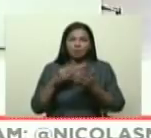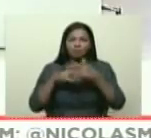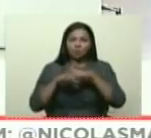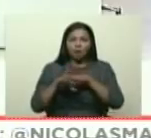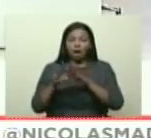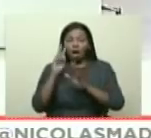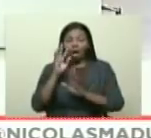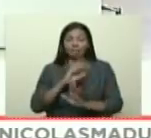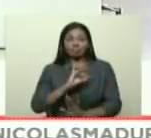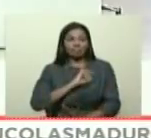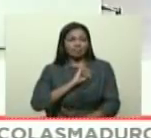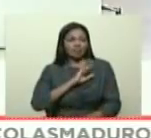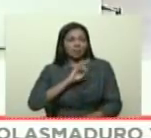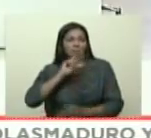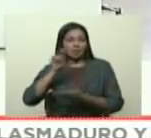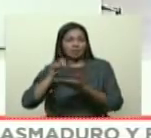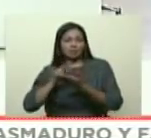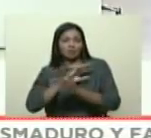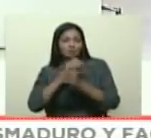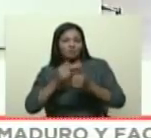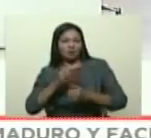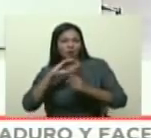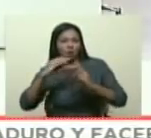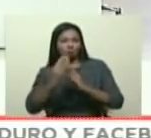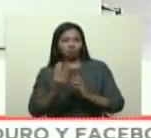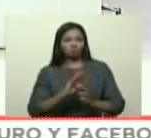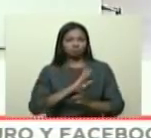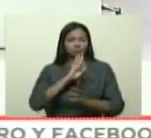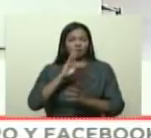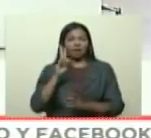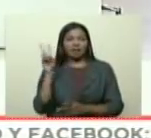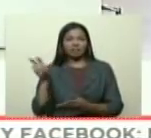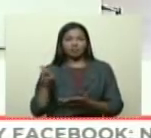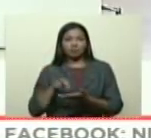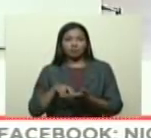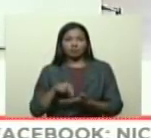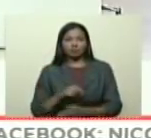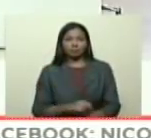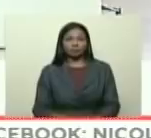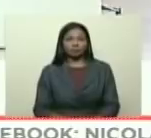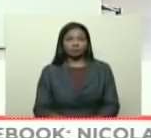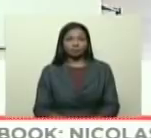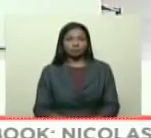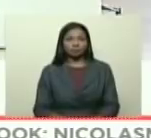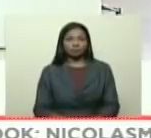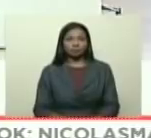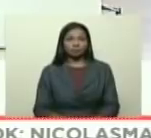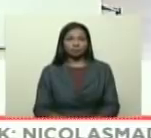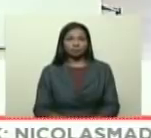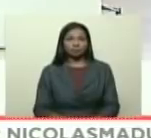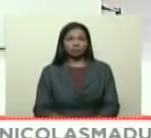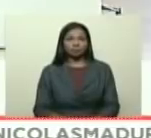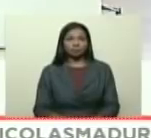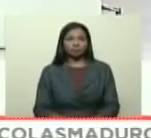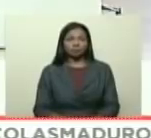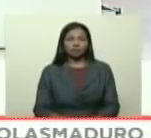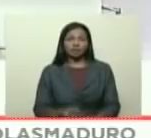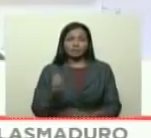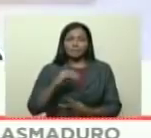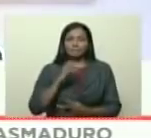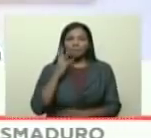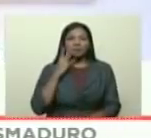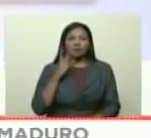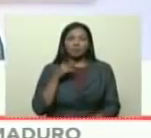la identidad nacional, la fuerza de la cultura nacional. Bueno, presidente. En todas las expresiones del arte. ¿Qué más el trae? El